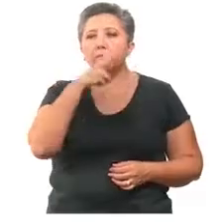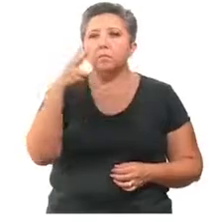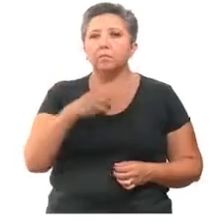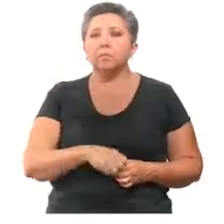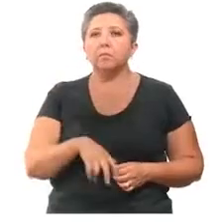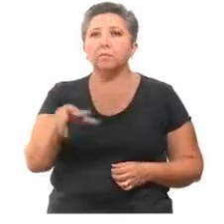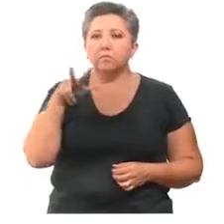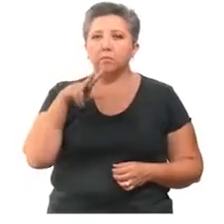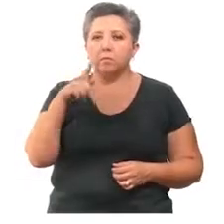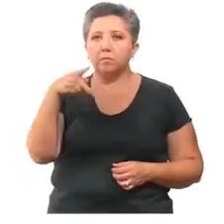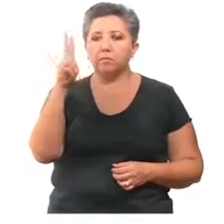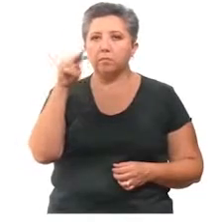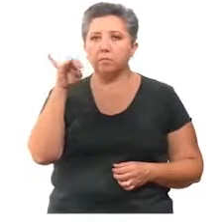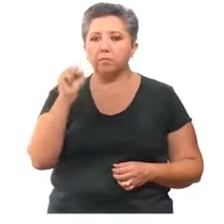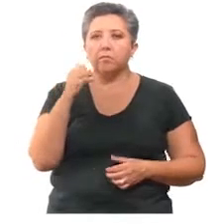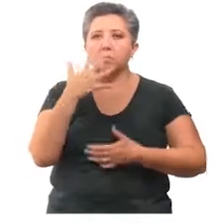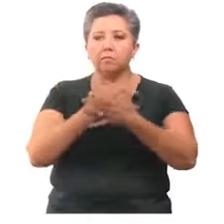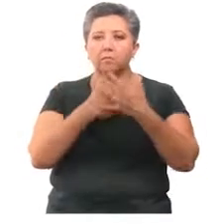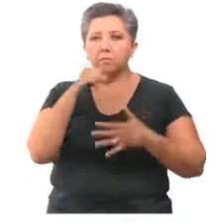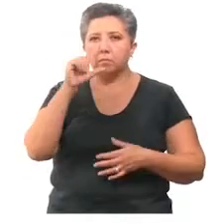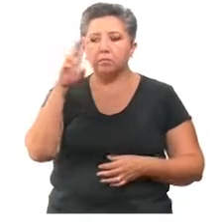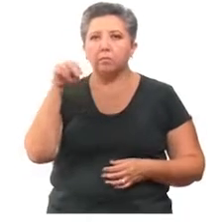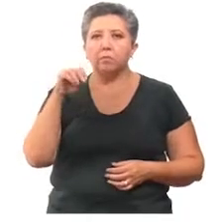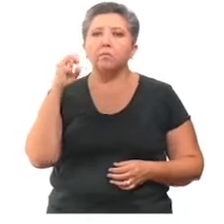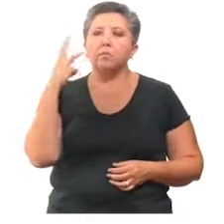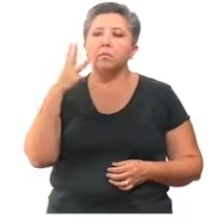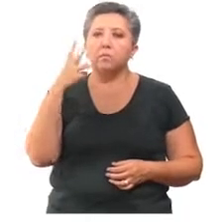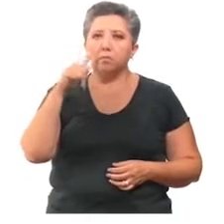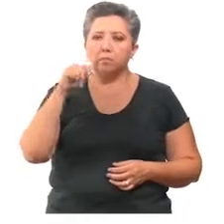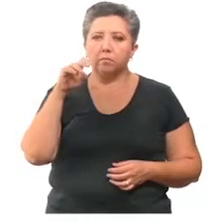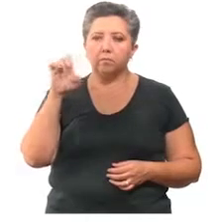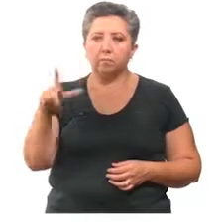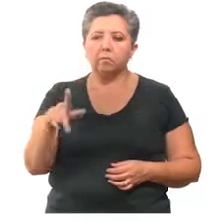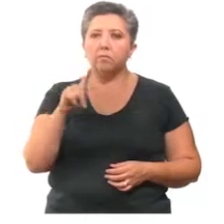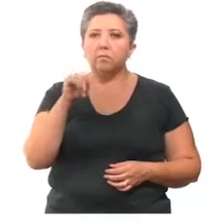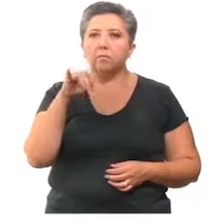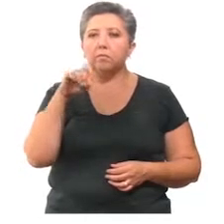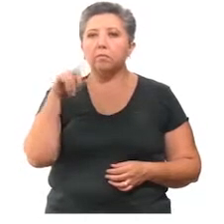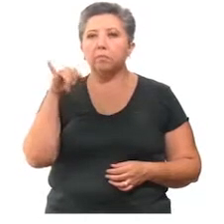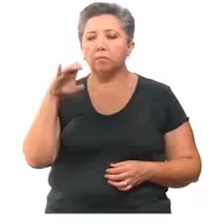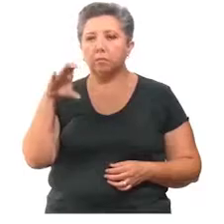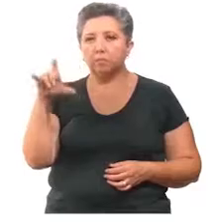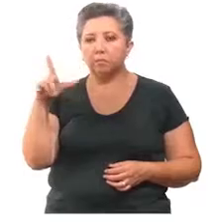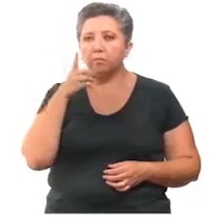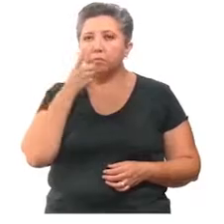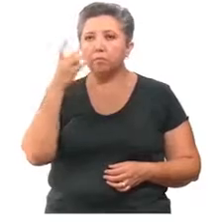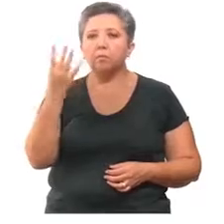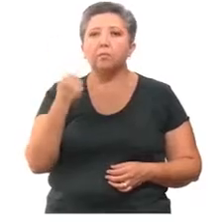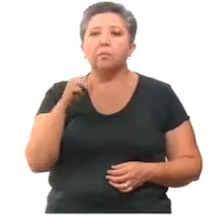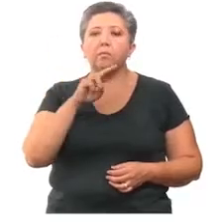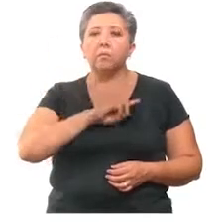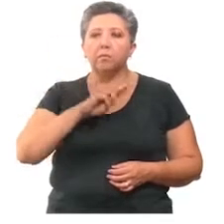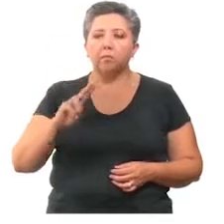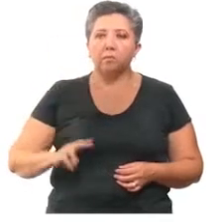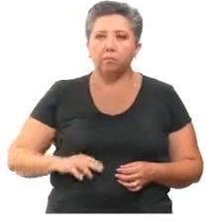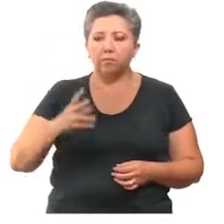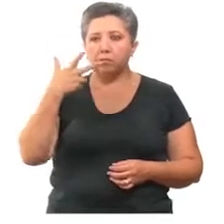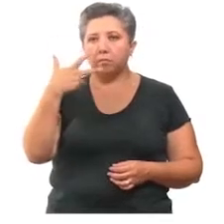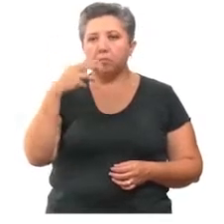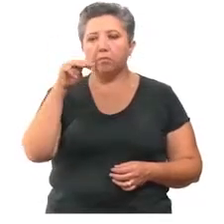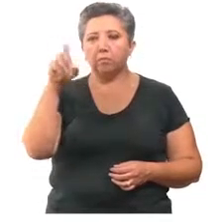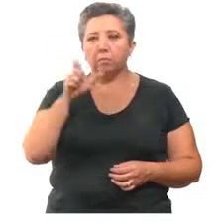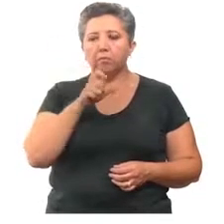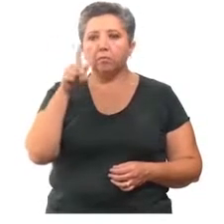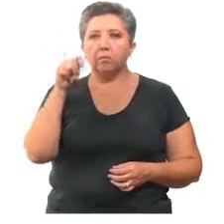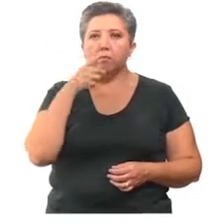Valladolid, 18 en Canacín, 15 en Acanqué, 13 en Motul y en Ticul, 11 en Junucmá, 9 en Numán, 8 en Maxcanú, 6